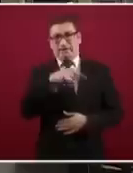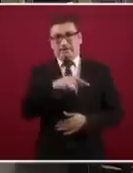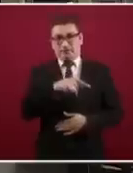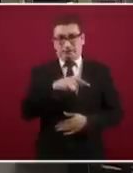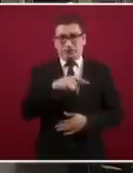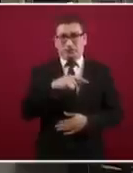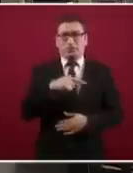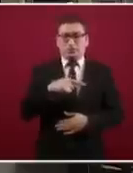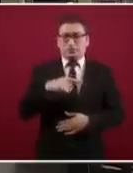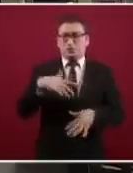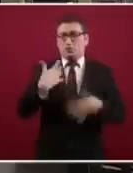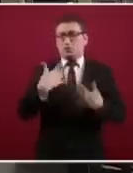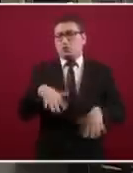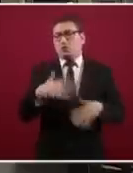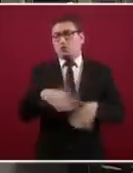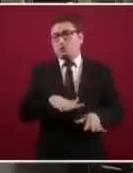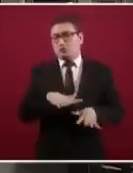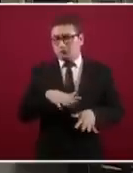sublimes.